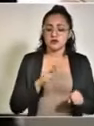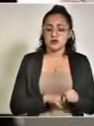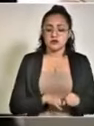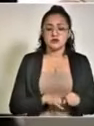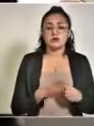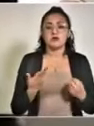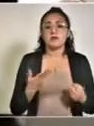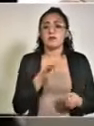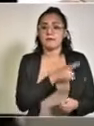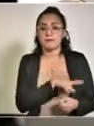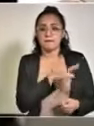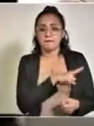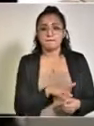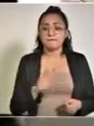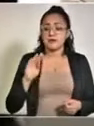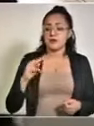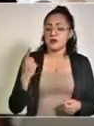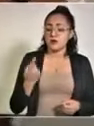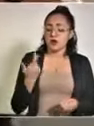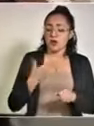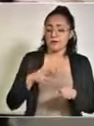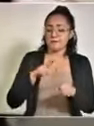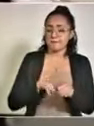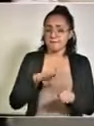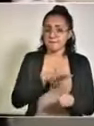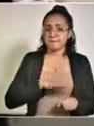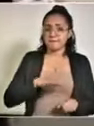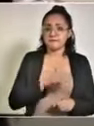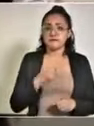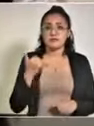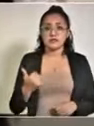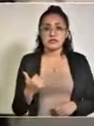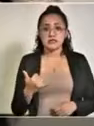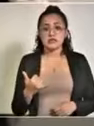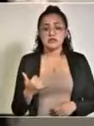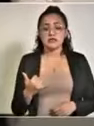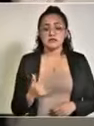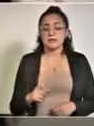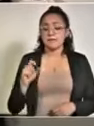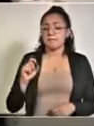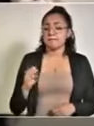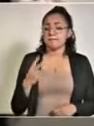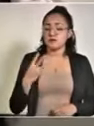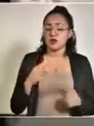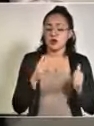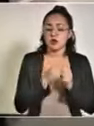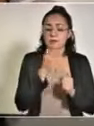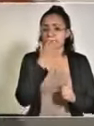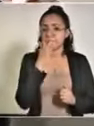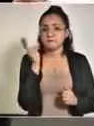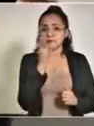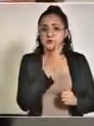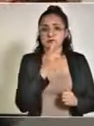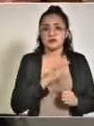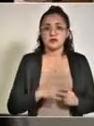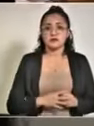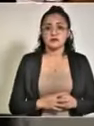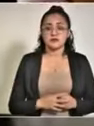hospitales privados nos reportan 91 hospitalizados y 23 con ventilación